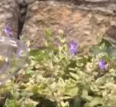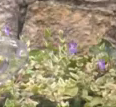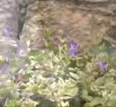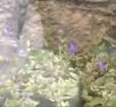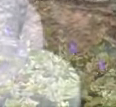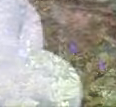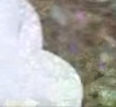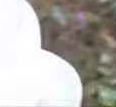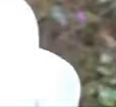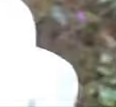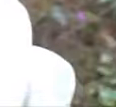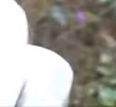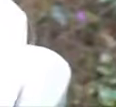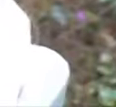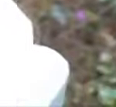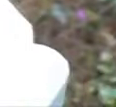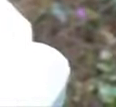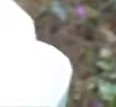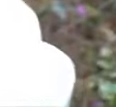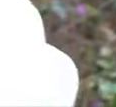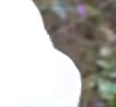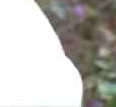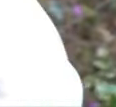¿Está prendido? ¿Me escuchan? Sí.